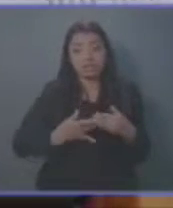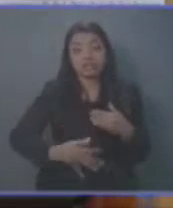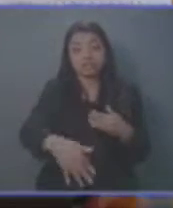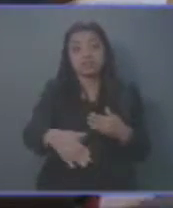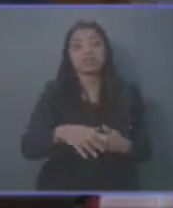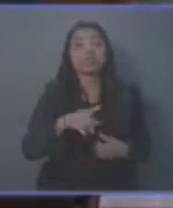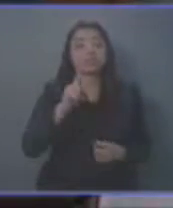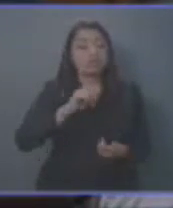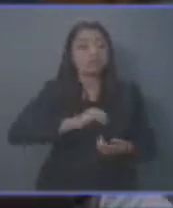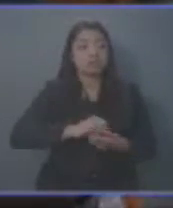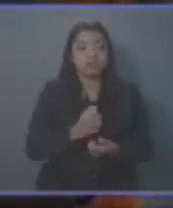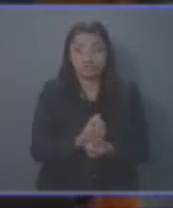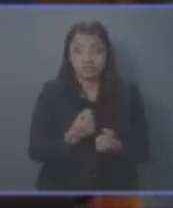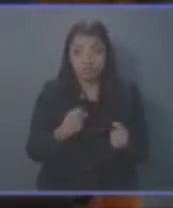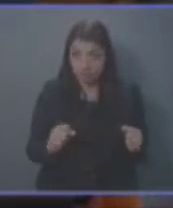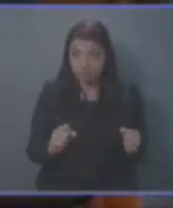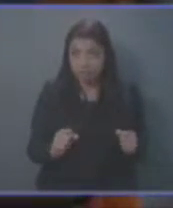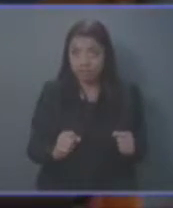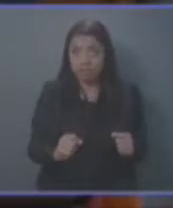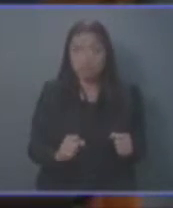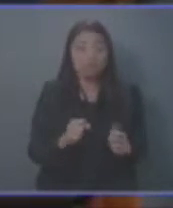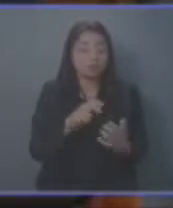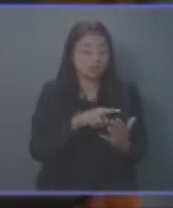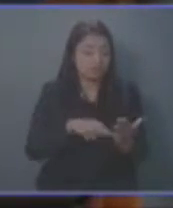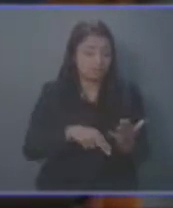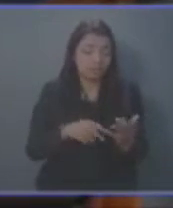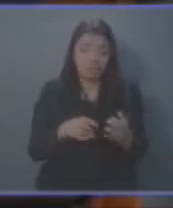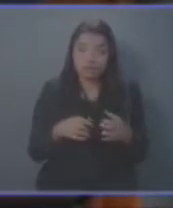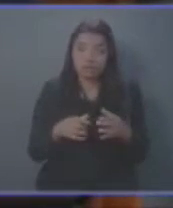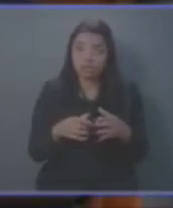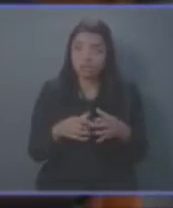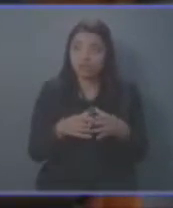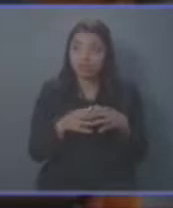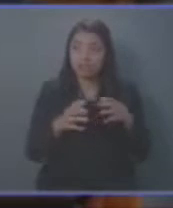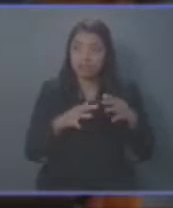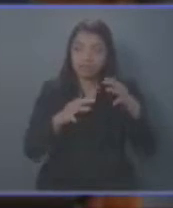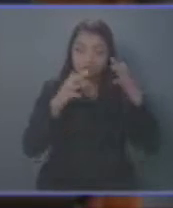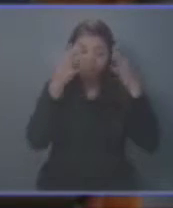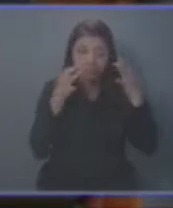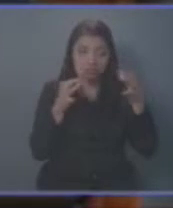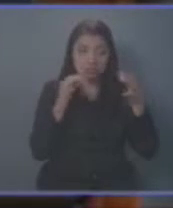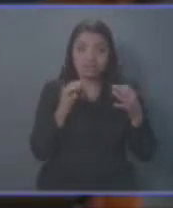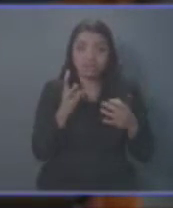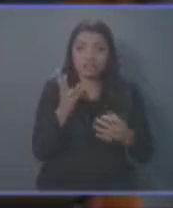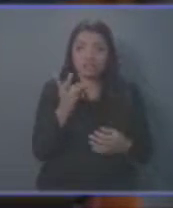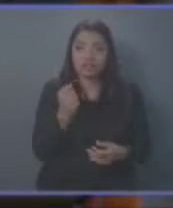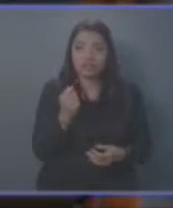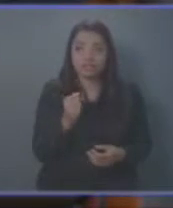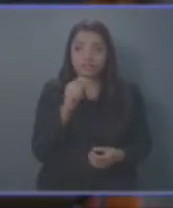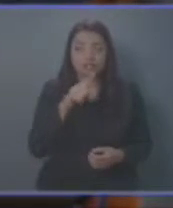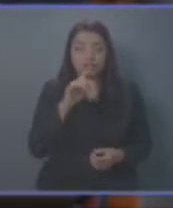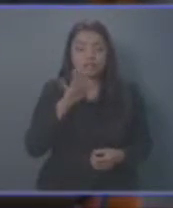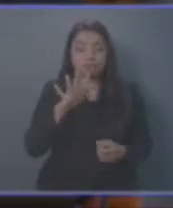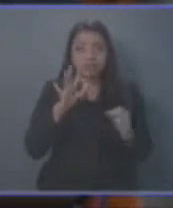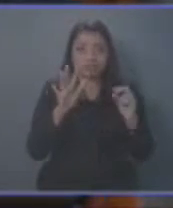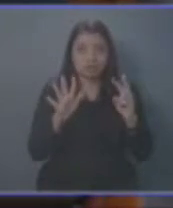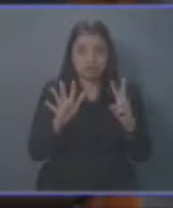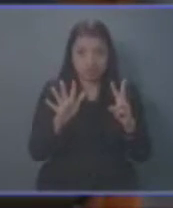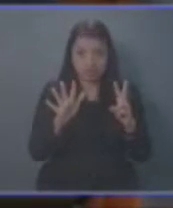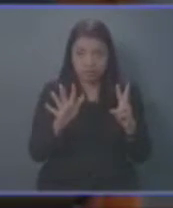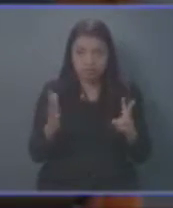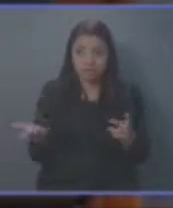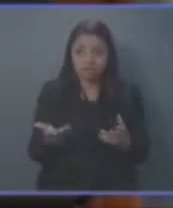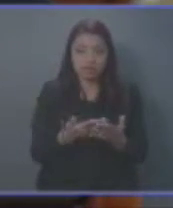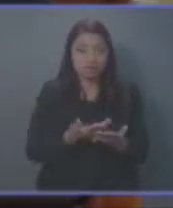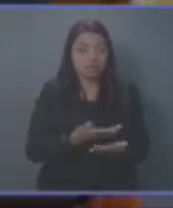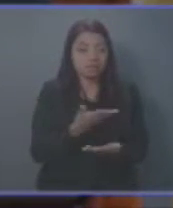consiguientes. Dios, unión, libertad. Leído el dictamen número 157, voy a proceder